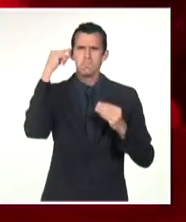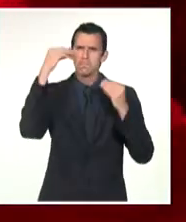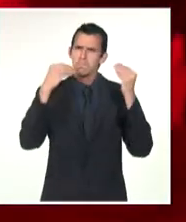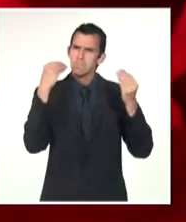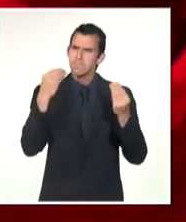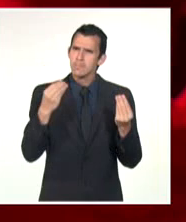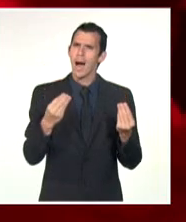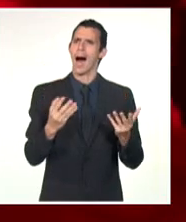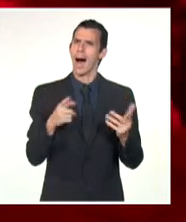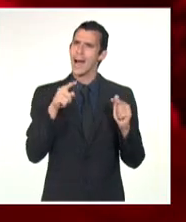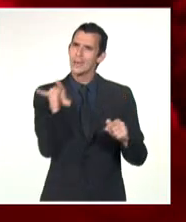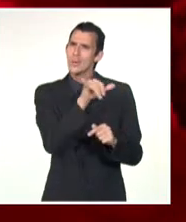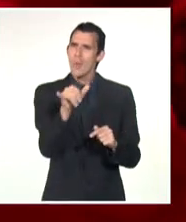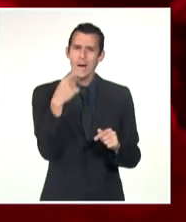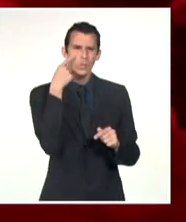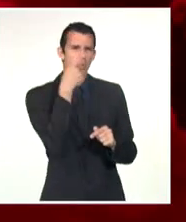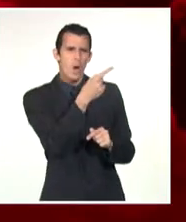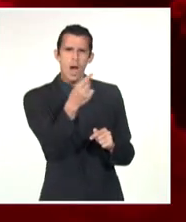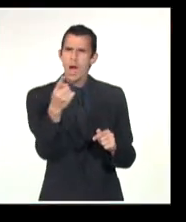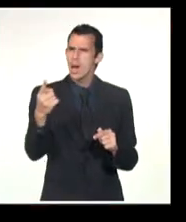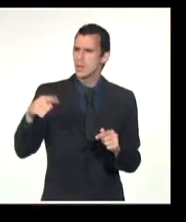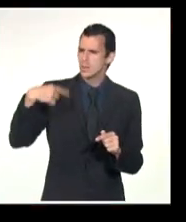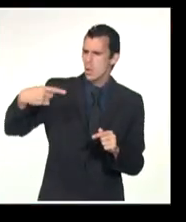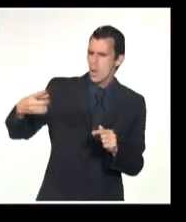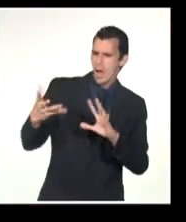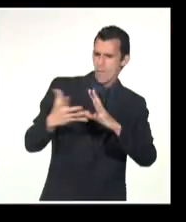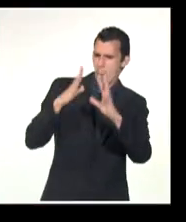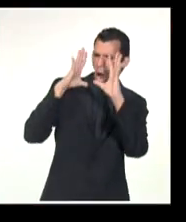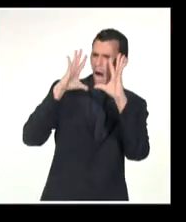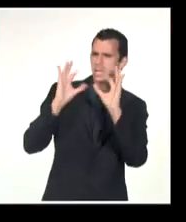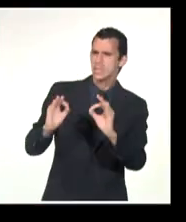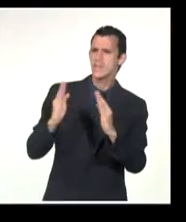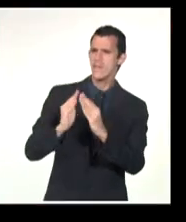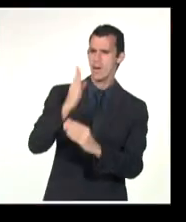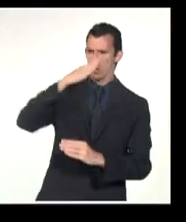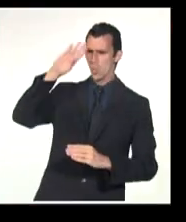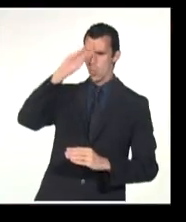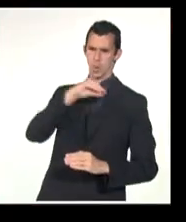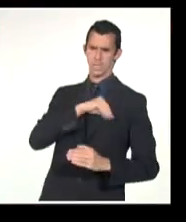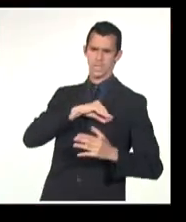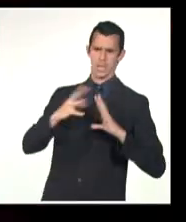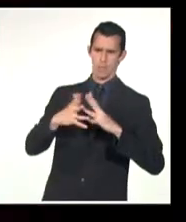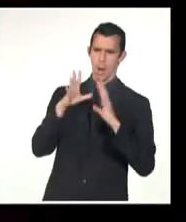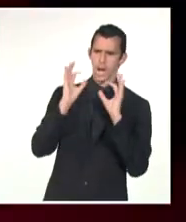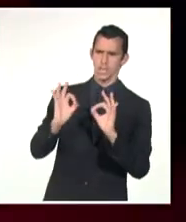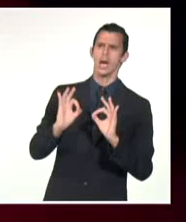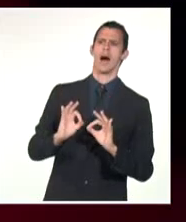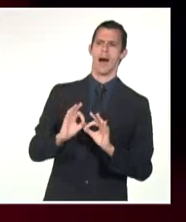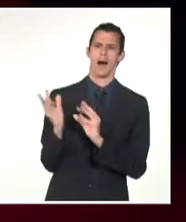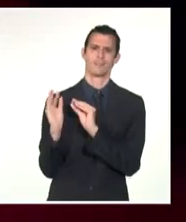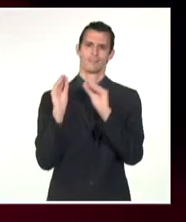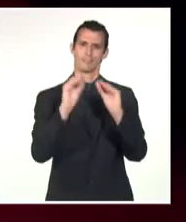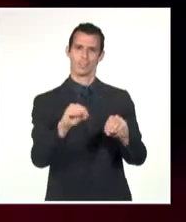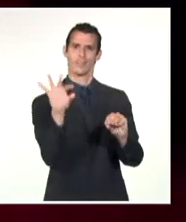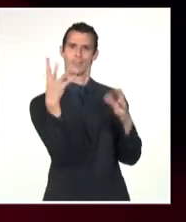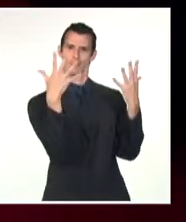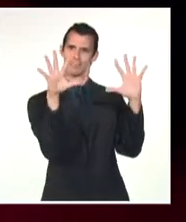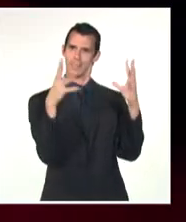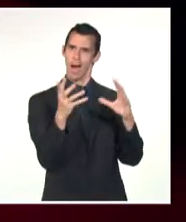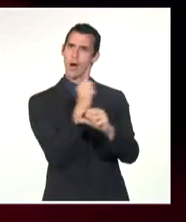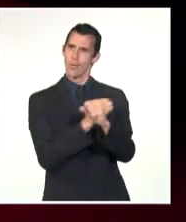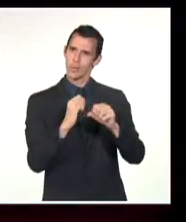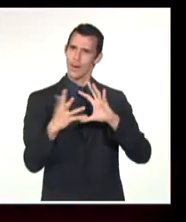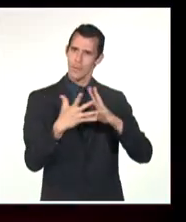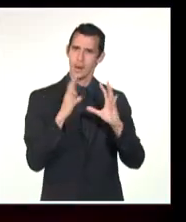obra que fue naciendo en medio de la pandemia y que resultó más que un ejercicio escénico. La vanidad, el impacto en el día a día de las